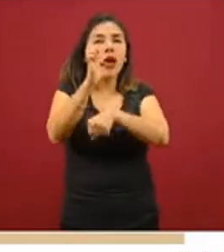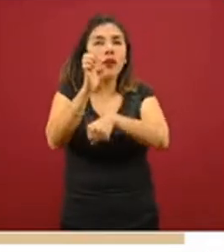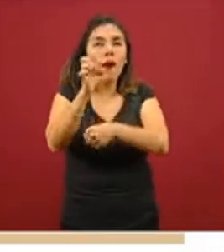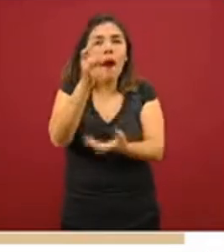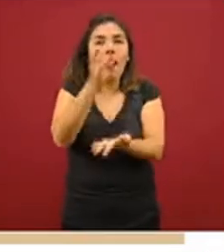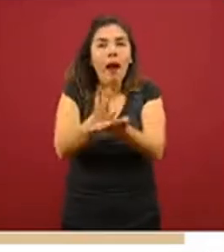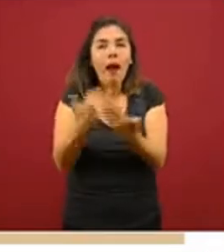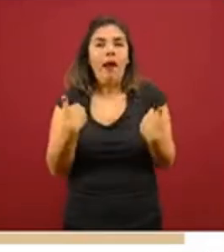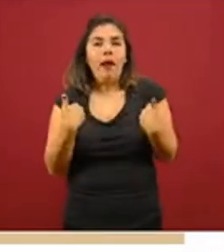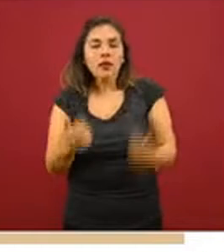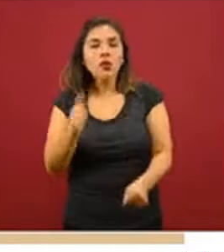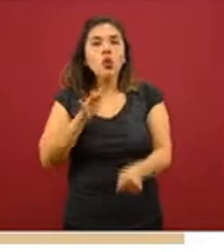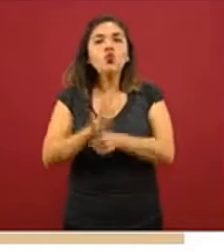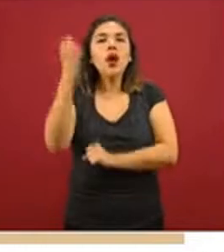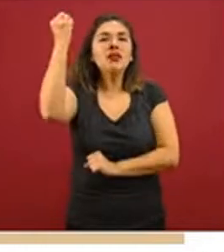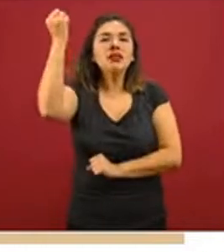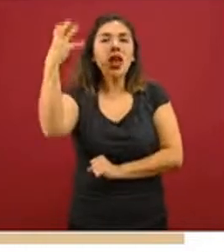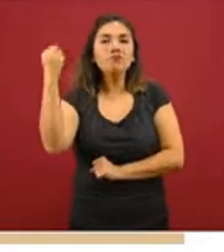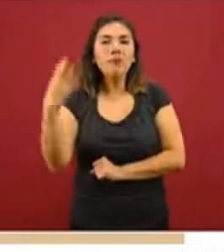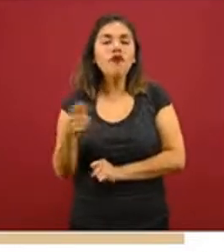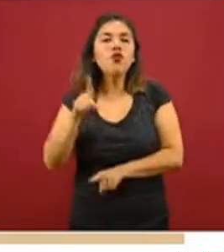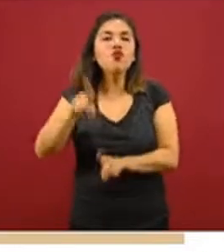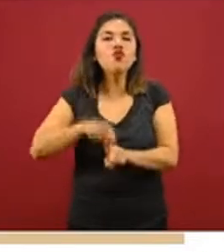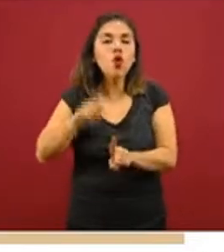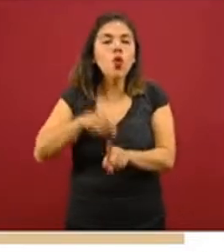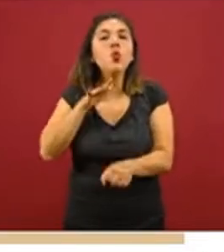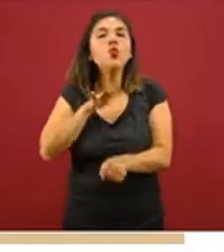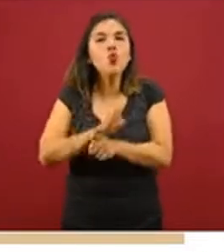este momento y por lo tanto entonces tenga la